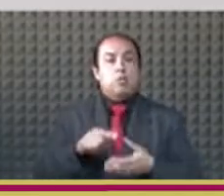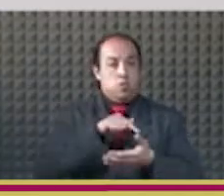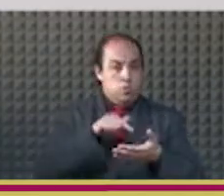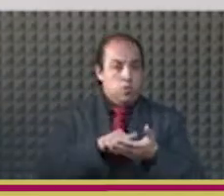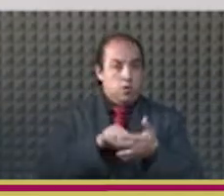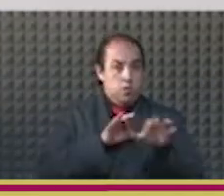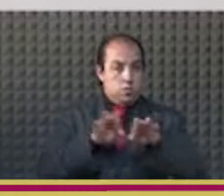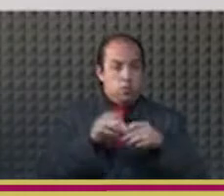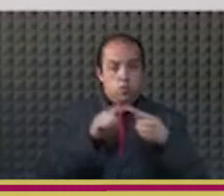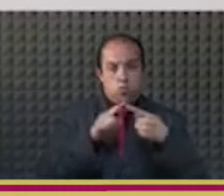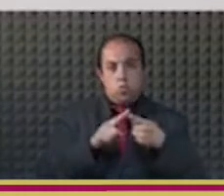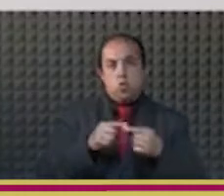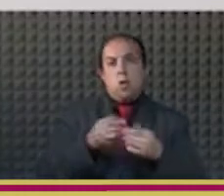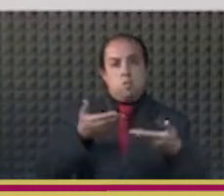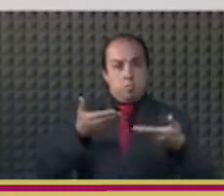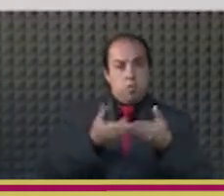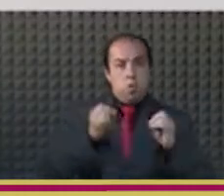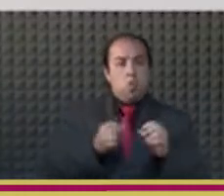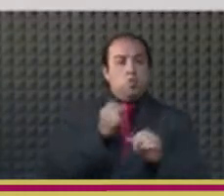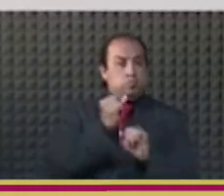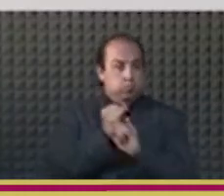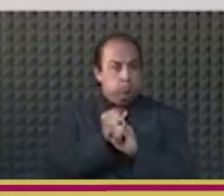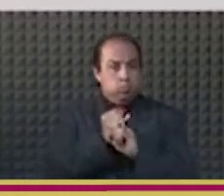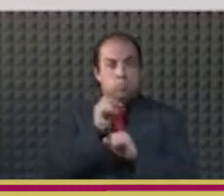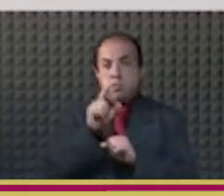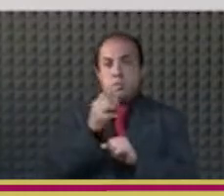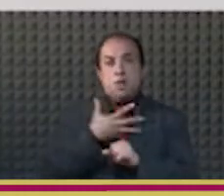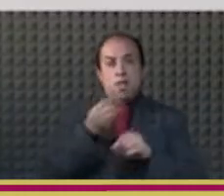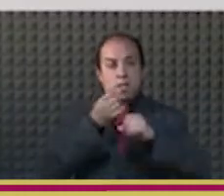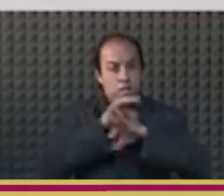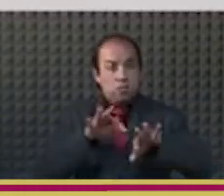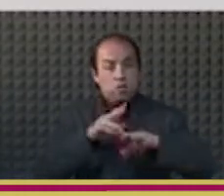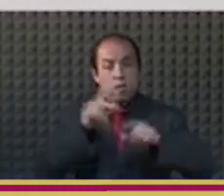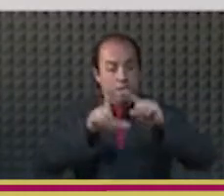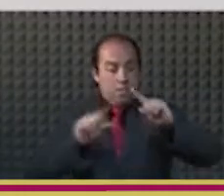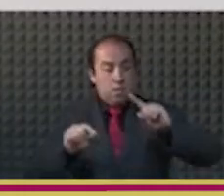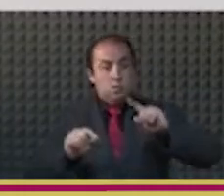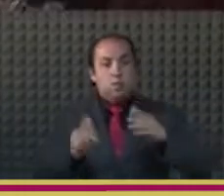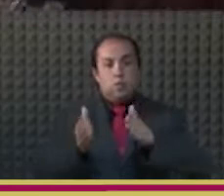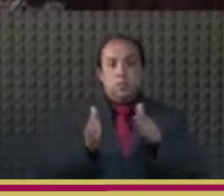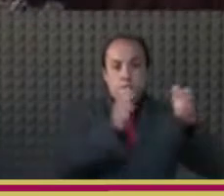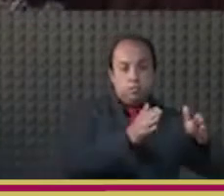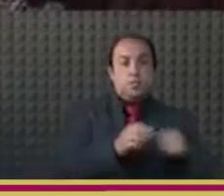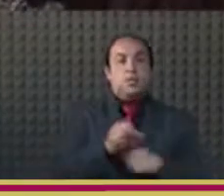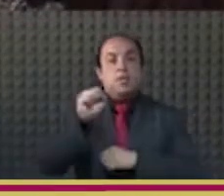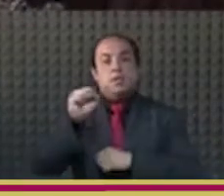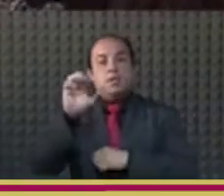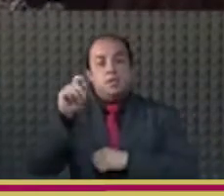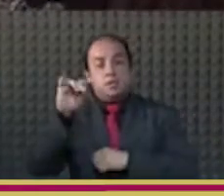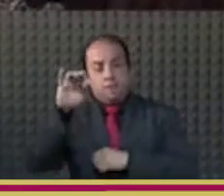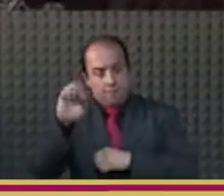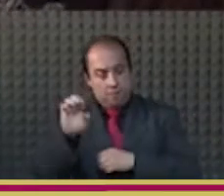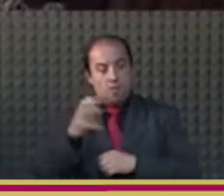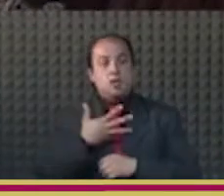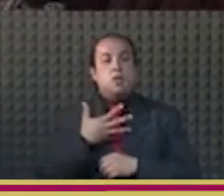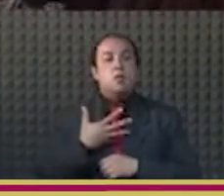y remota, incluyendo a las que se promueven en todo el país. Por otro lado, desde la STIFE hemos dispuesto un stand